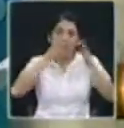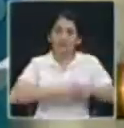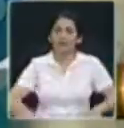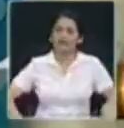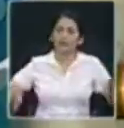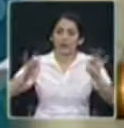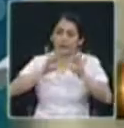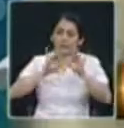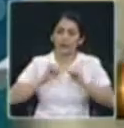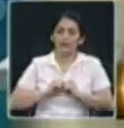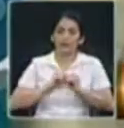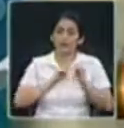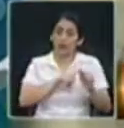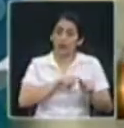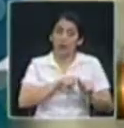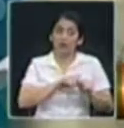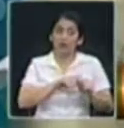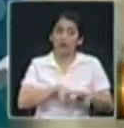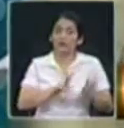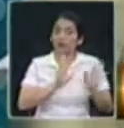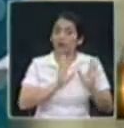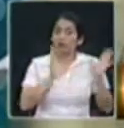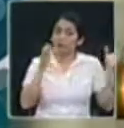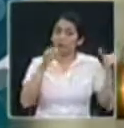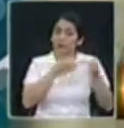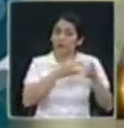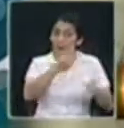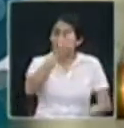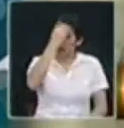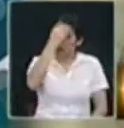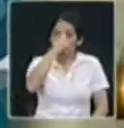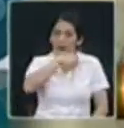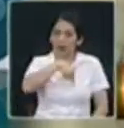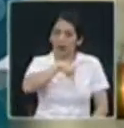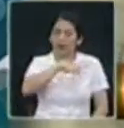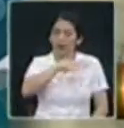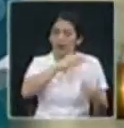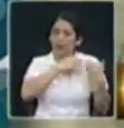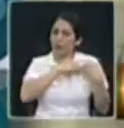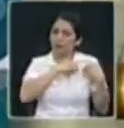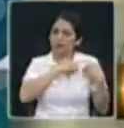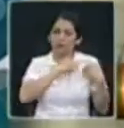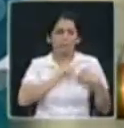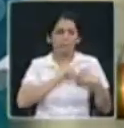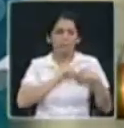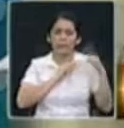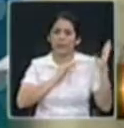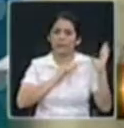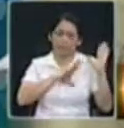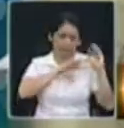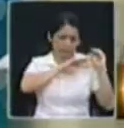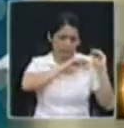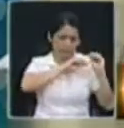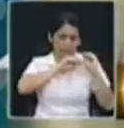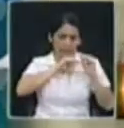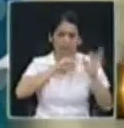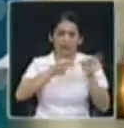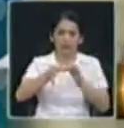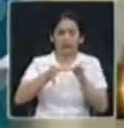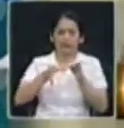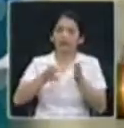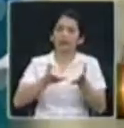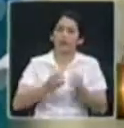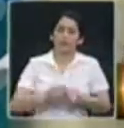esta institución educativa será la más importante incluso del sistema. Porque ahí nosotros vamos también a